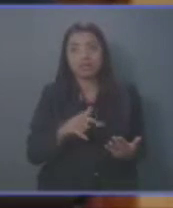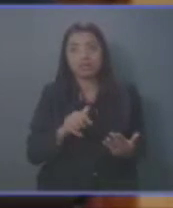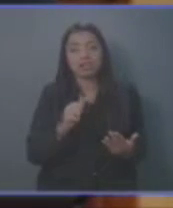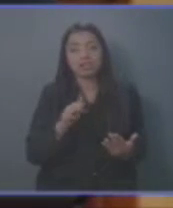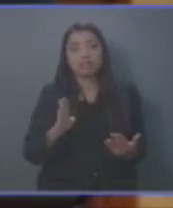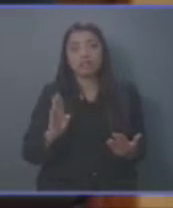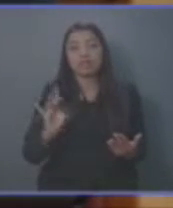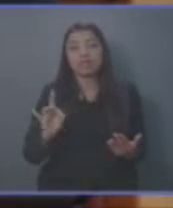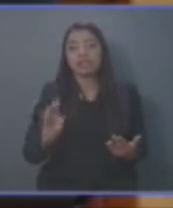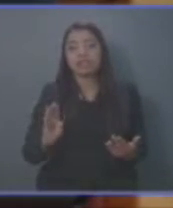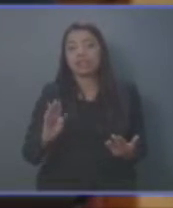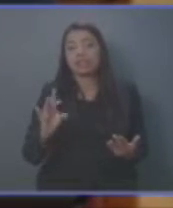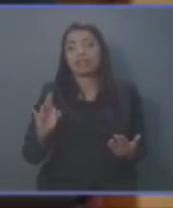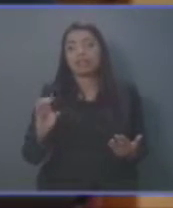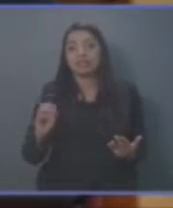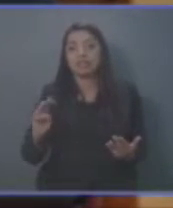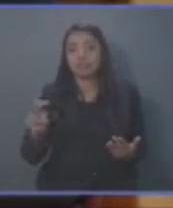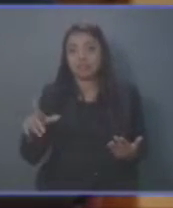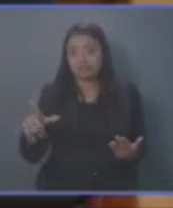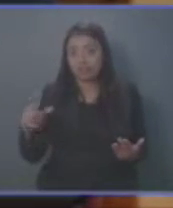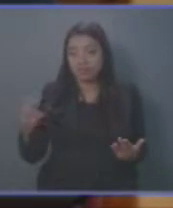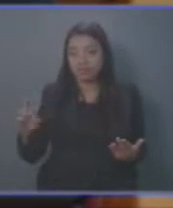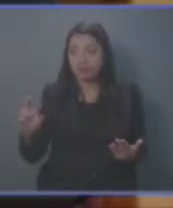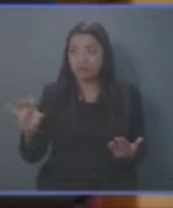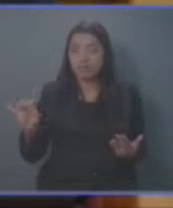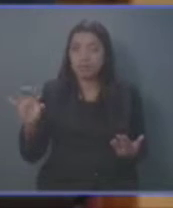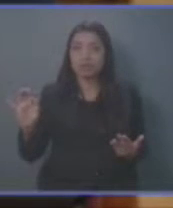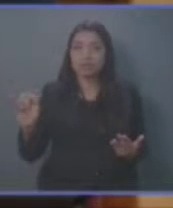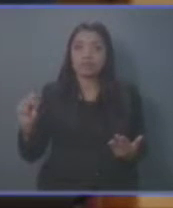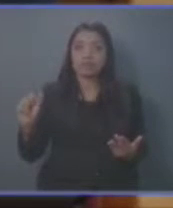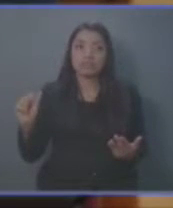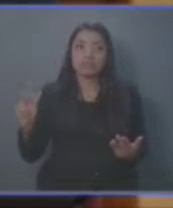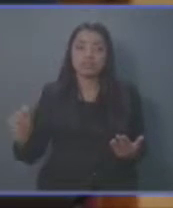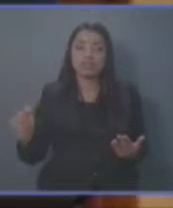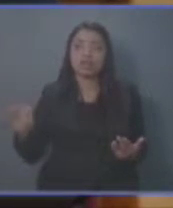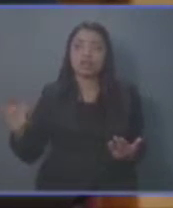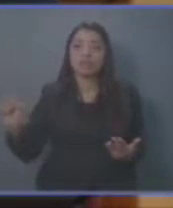80 miligramos 28 FCT FSA.